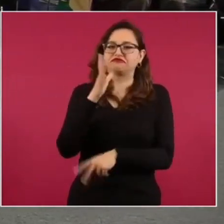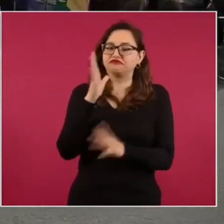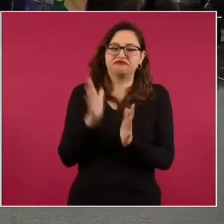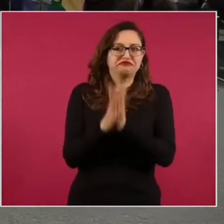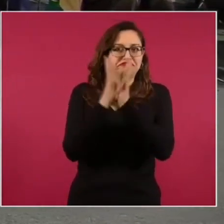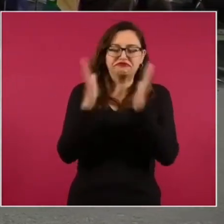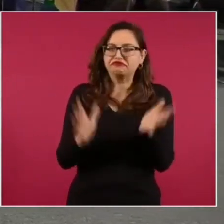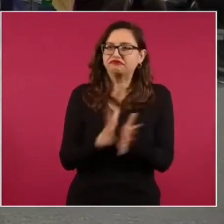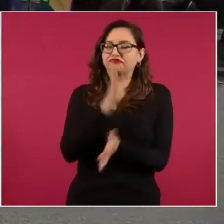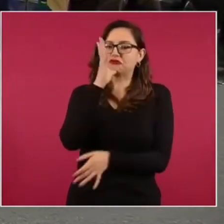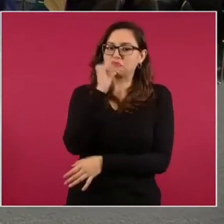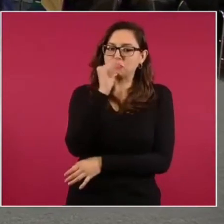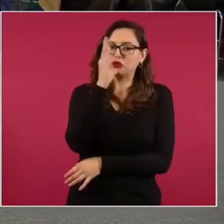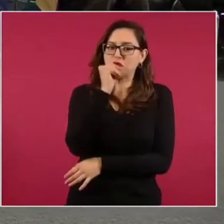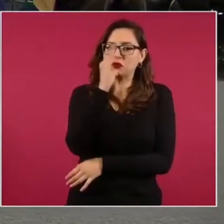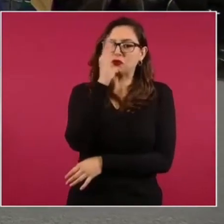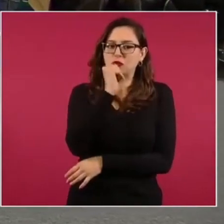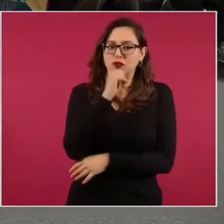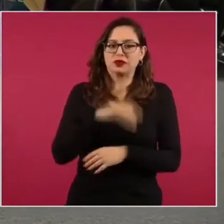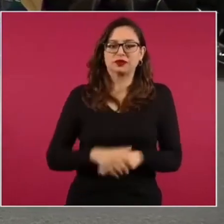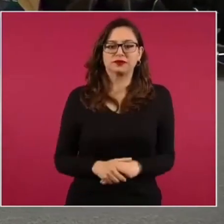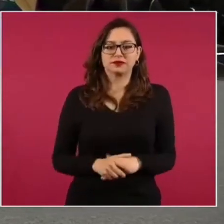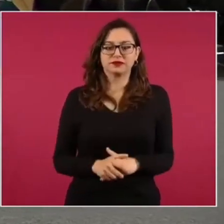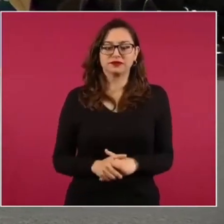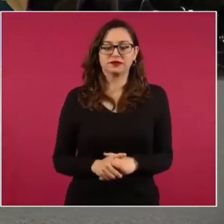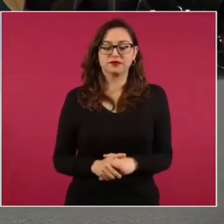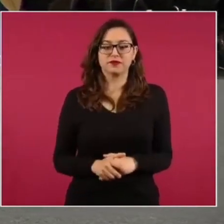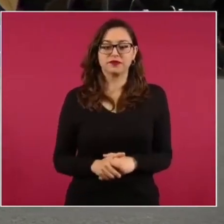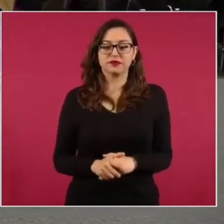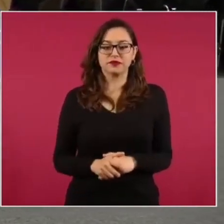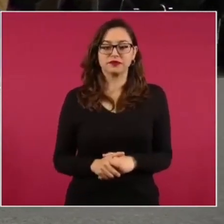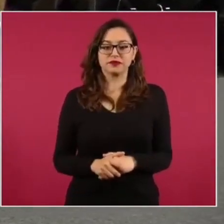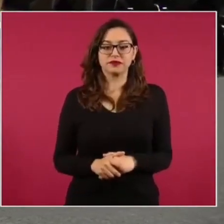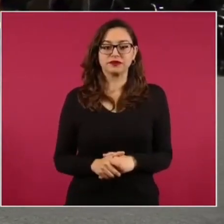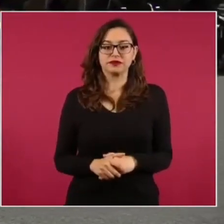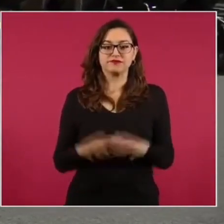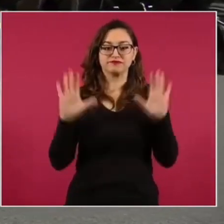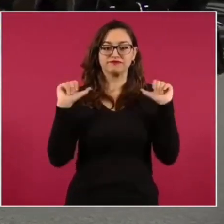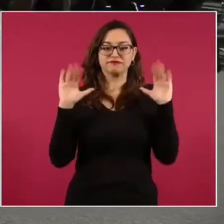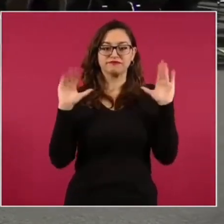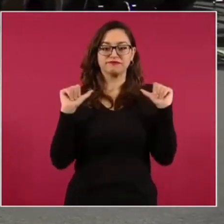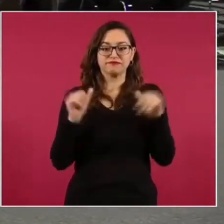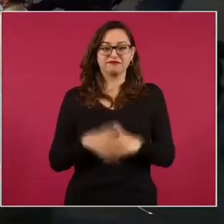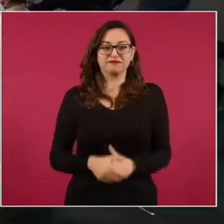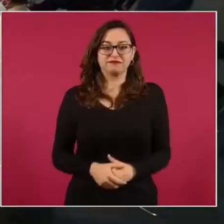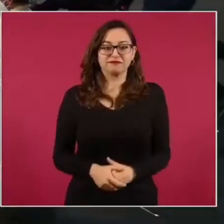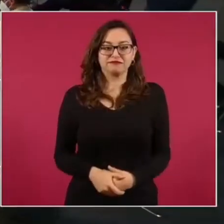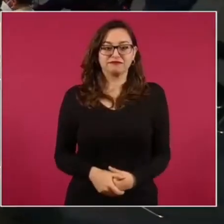hablar, solo uno. Bueno, adiós, adiós.